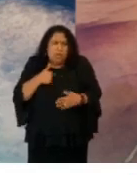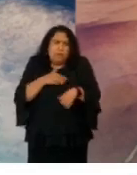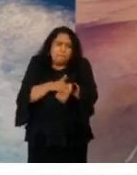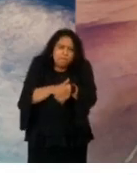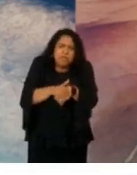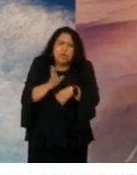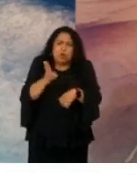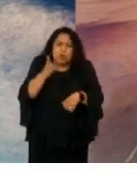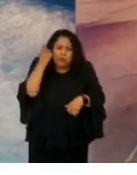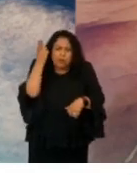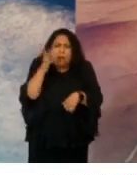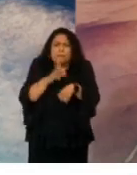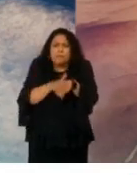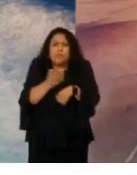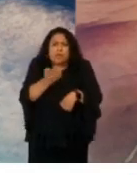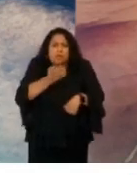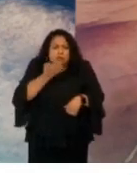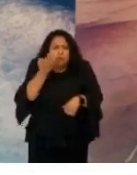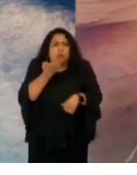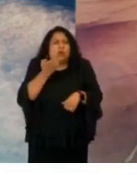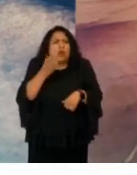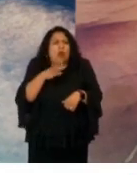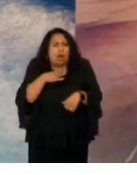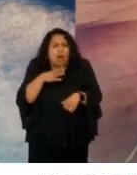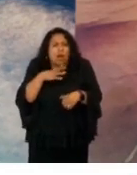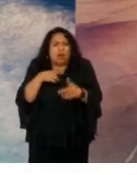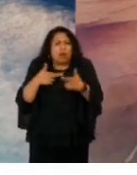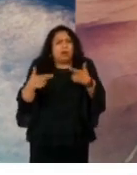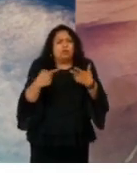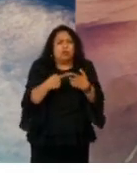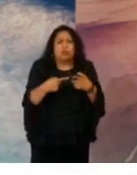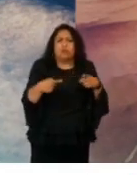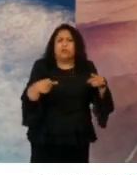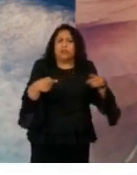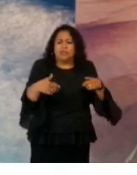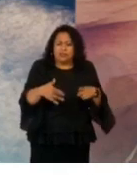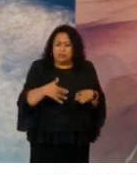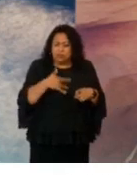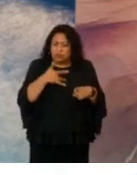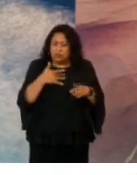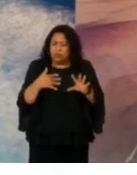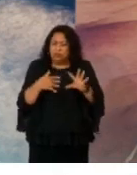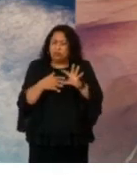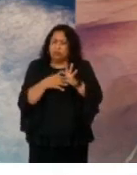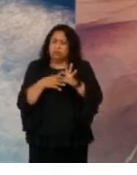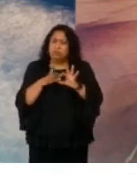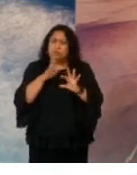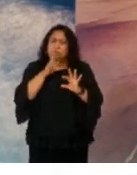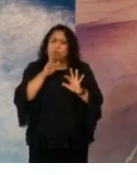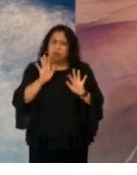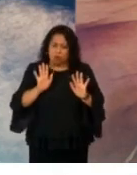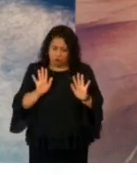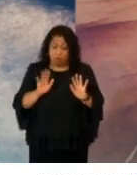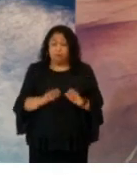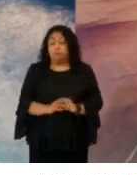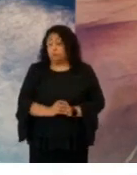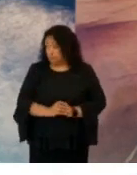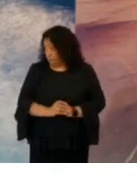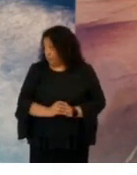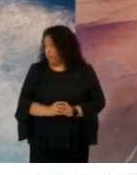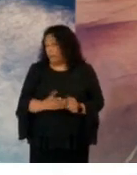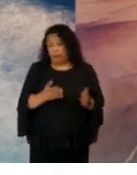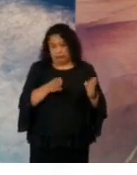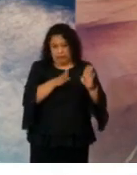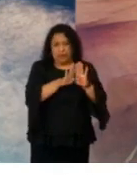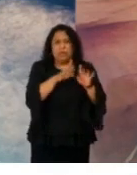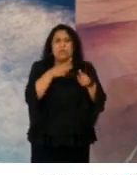amigas de la universidad, mis amigas del colegio, había una relación distinta porque te sientes un poco mejor entendida. Entonces, y para ir